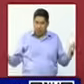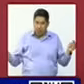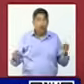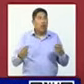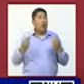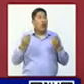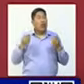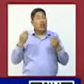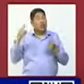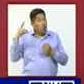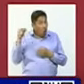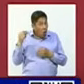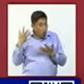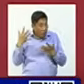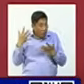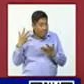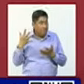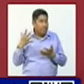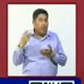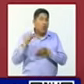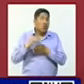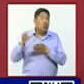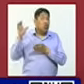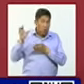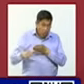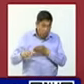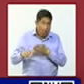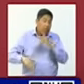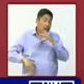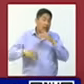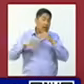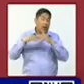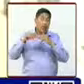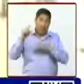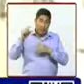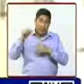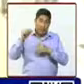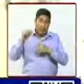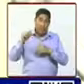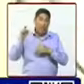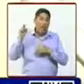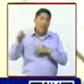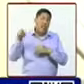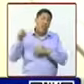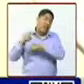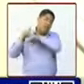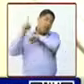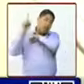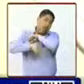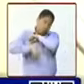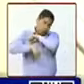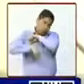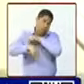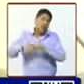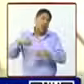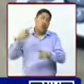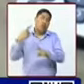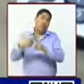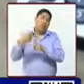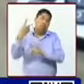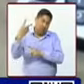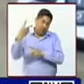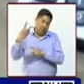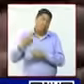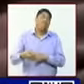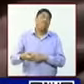¿Cuál es la sanción ante el incumplimiento del pago de aguinaldo? Es el pago doble, que el monto es